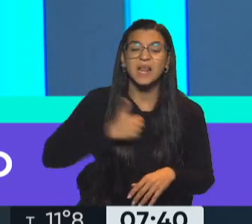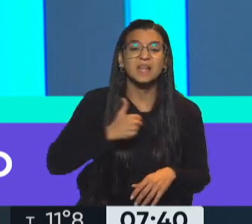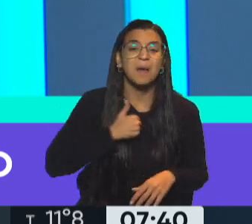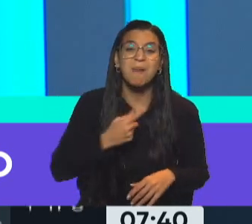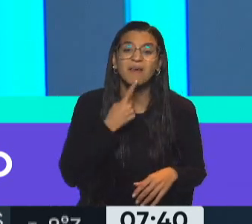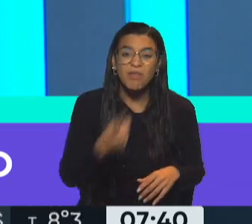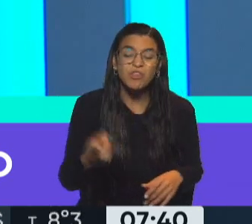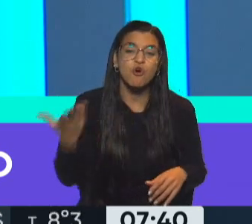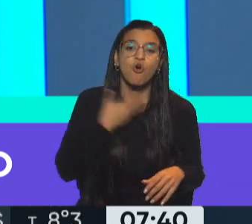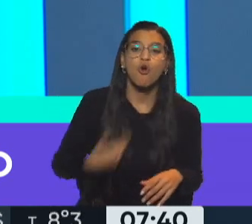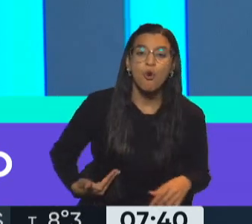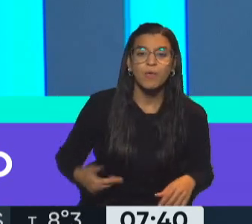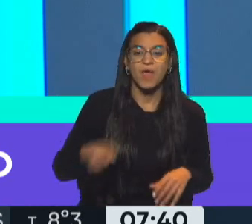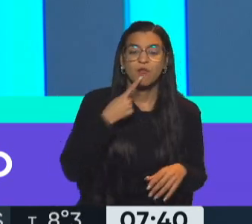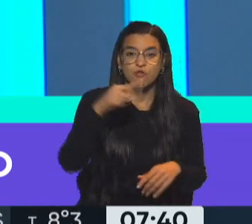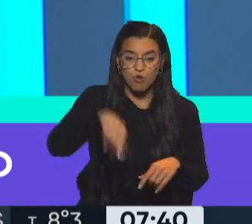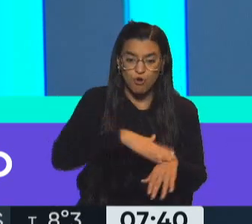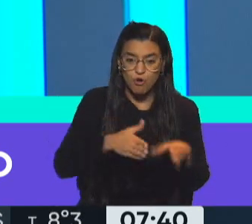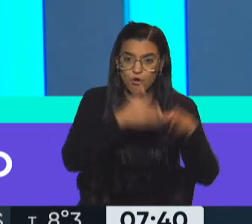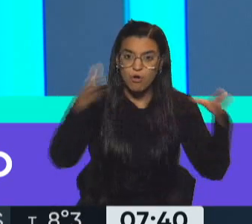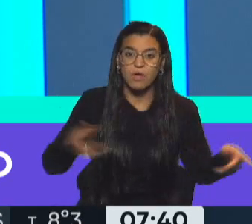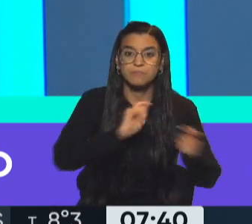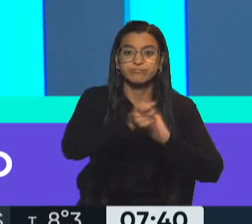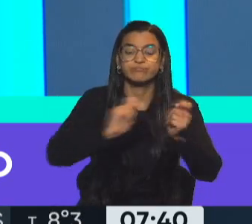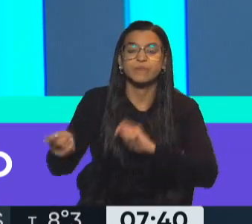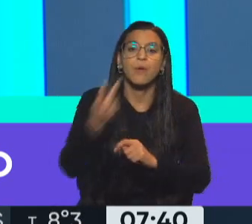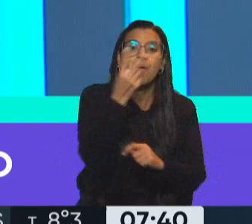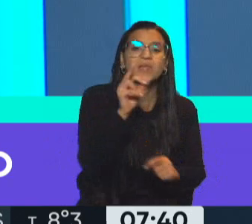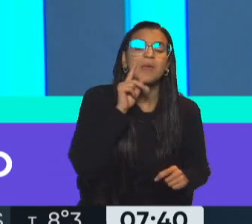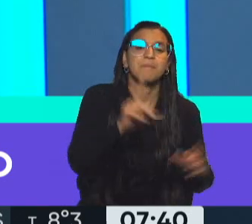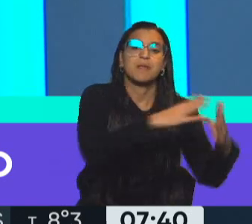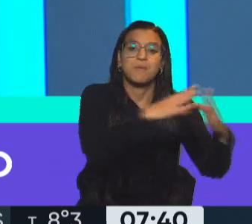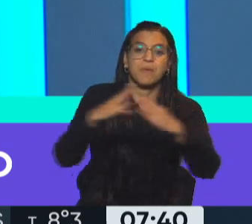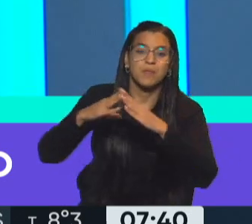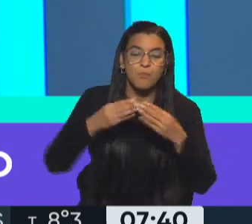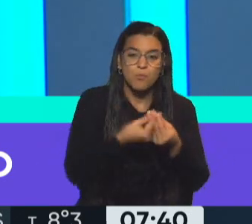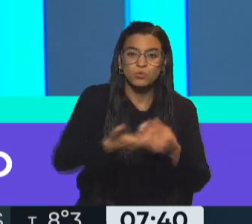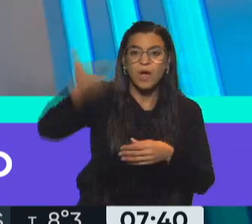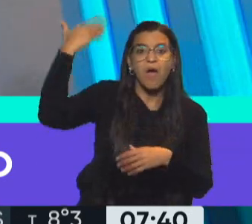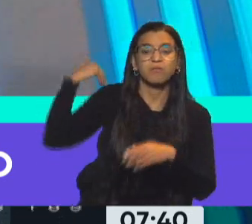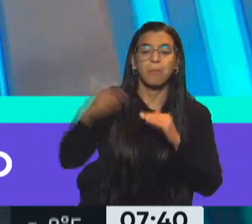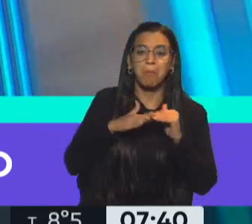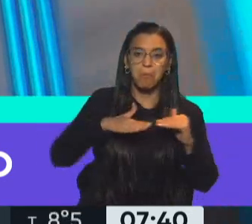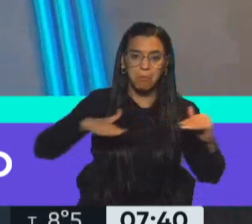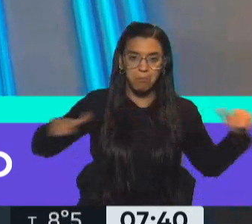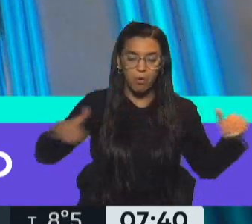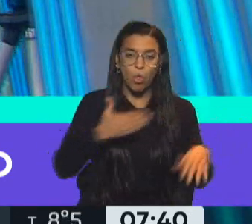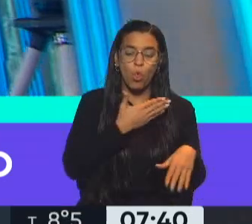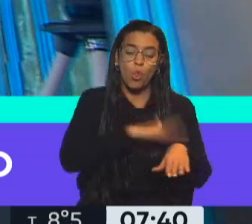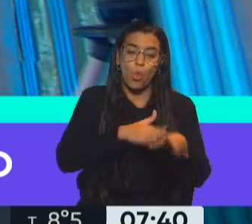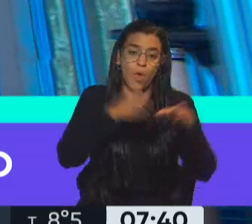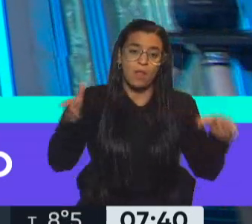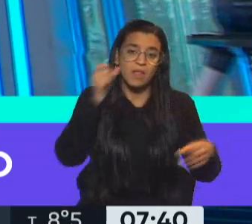dijo que el gobierno en lo que va del mandato entregó 20.000 viviendas. Muchas de estas viviendas habían quedado paralizadas durante la gestión del